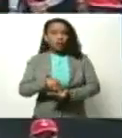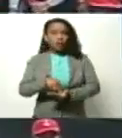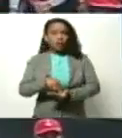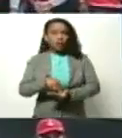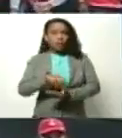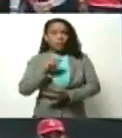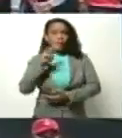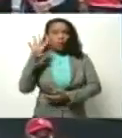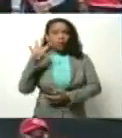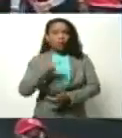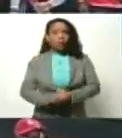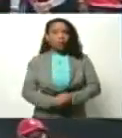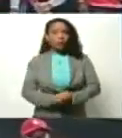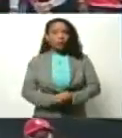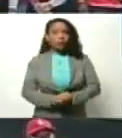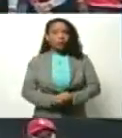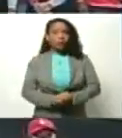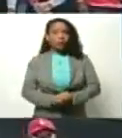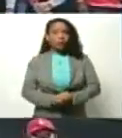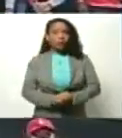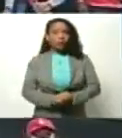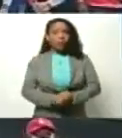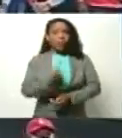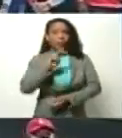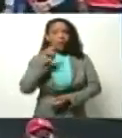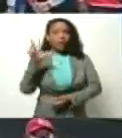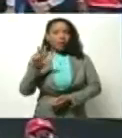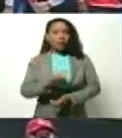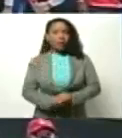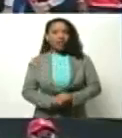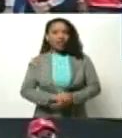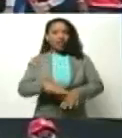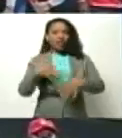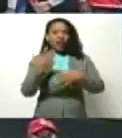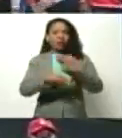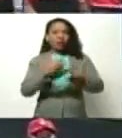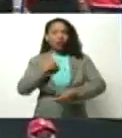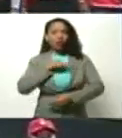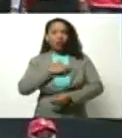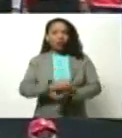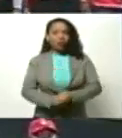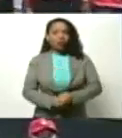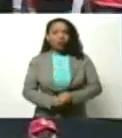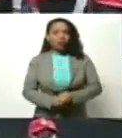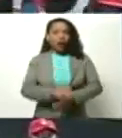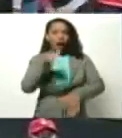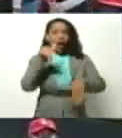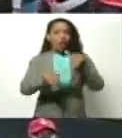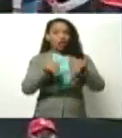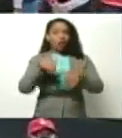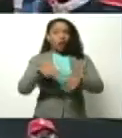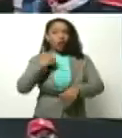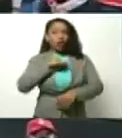2024 23 qué hacemos nosotros a elecciones aquí estamos presentes